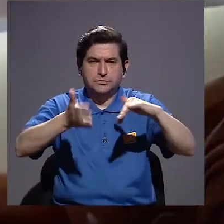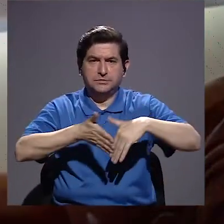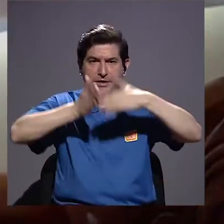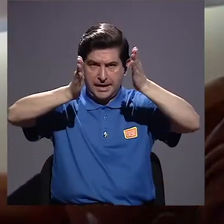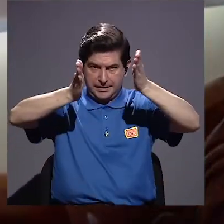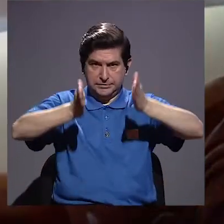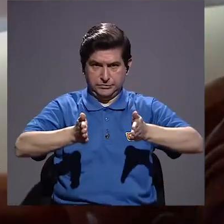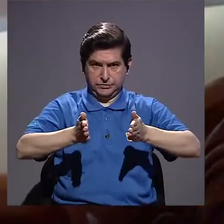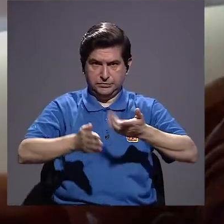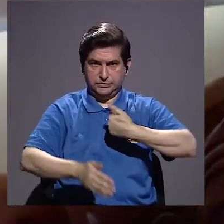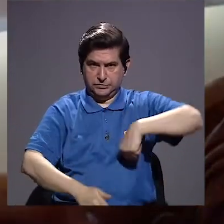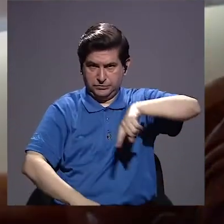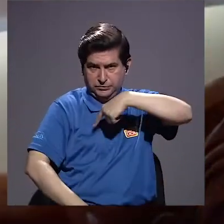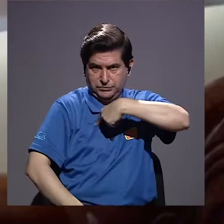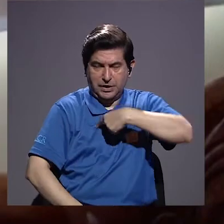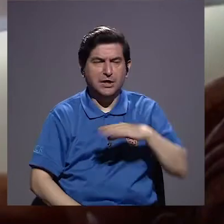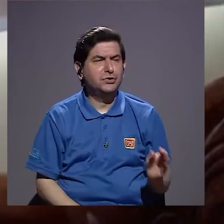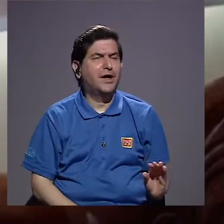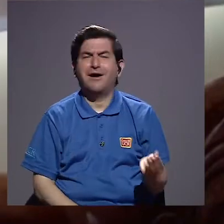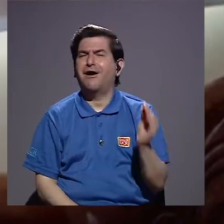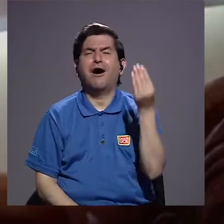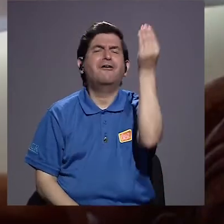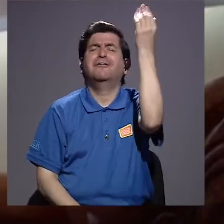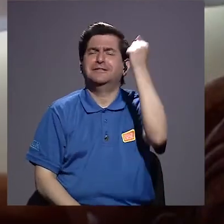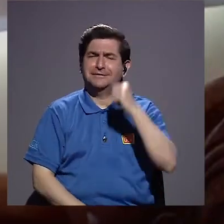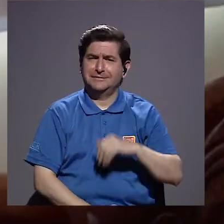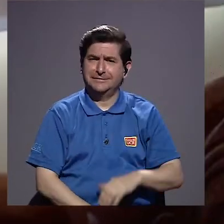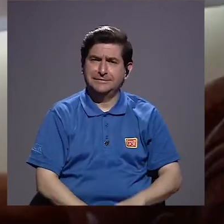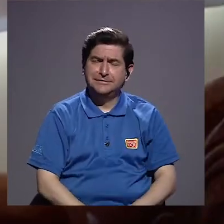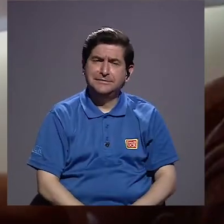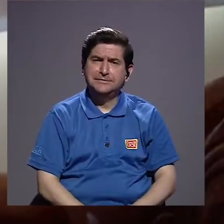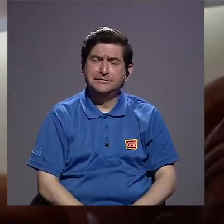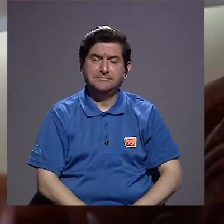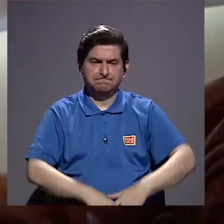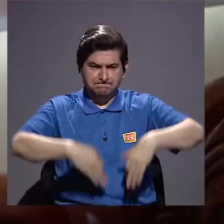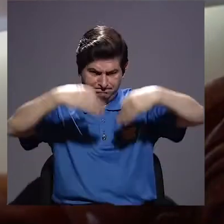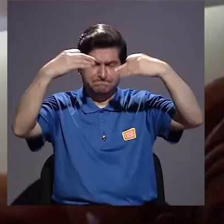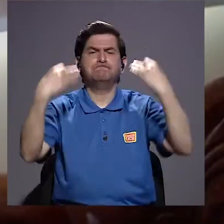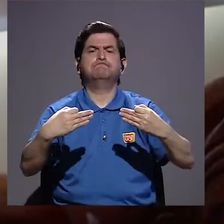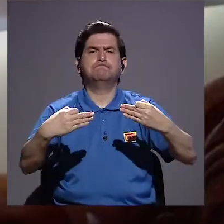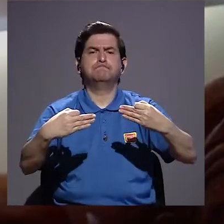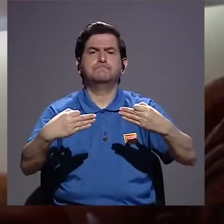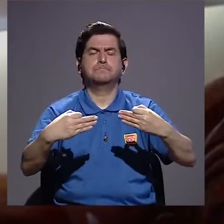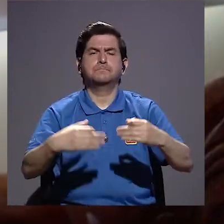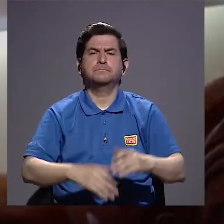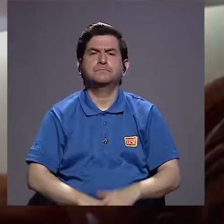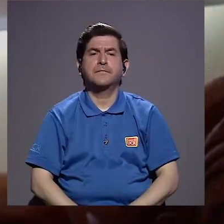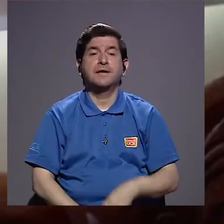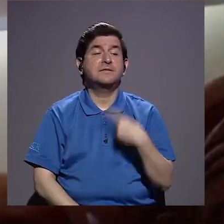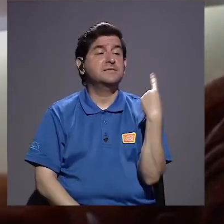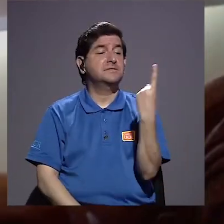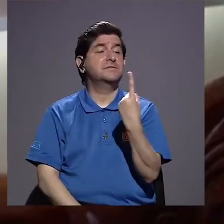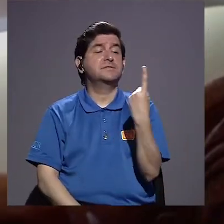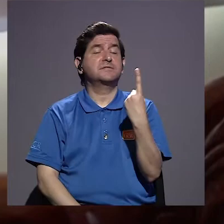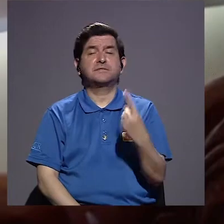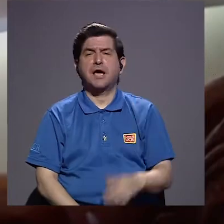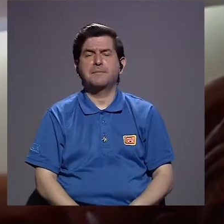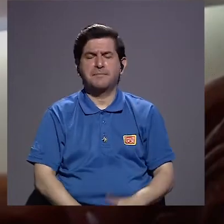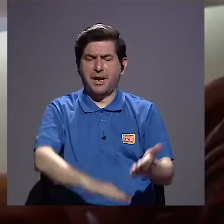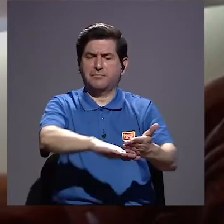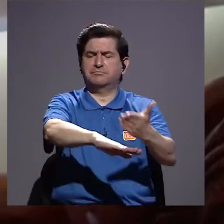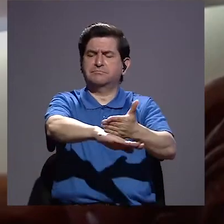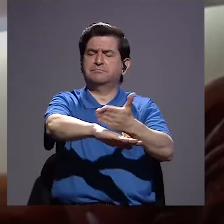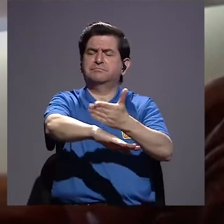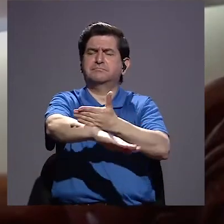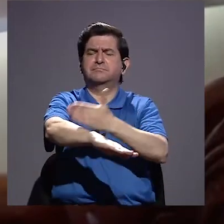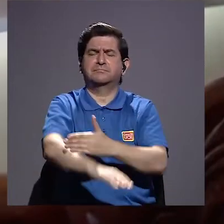las estudiantes muy jóvenes, éramos muy jóvenes, una decisión por siempre